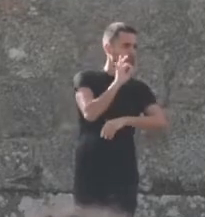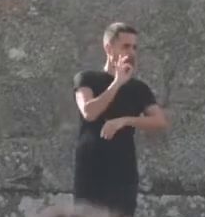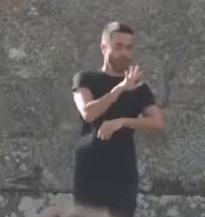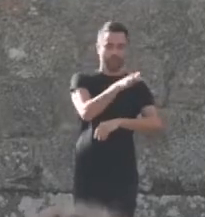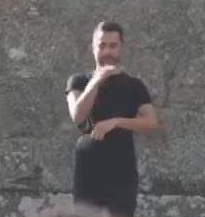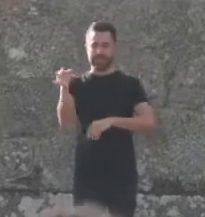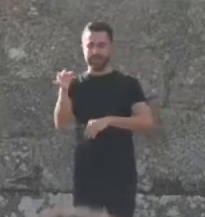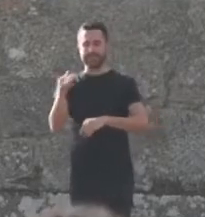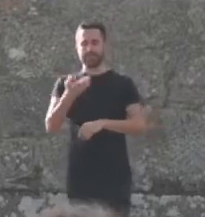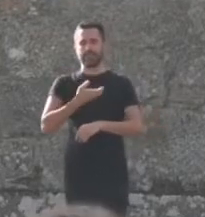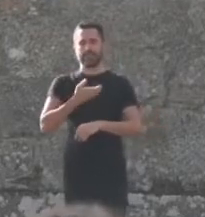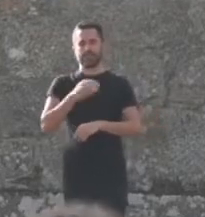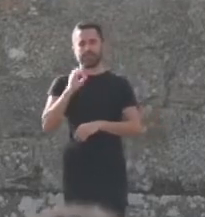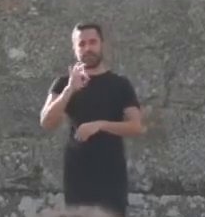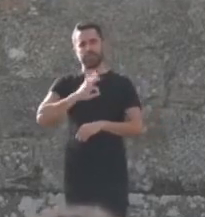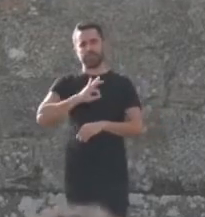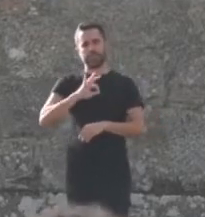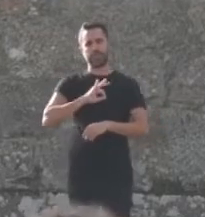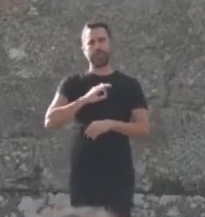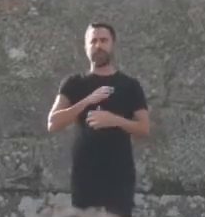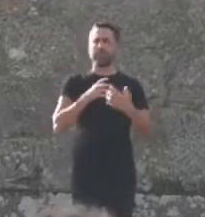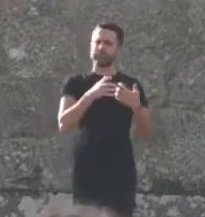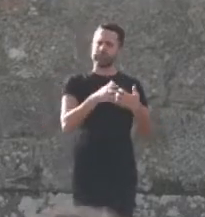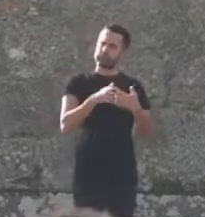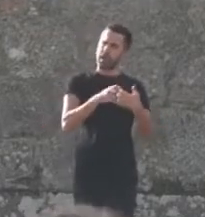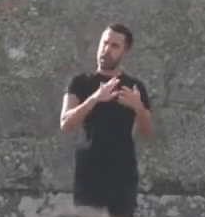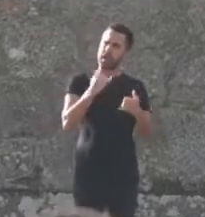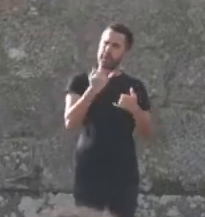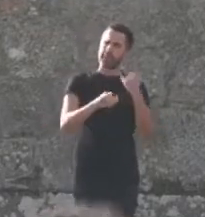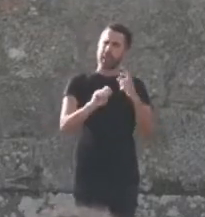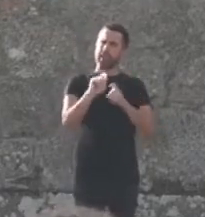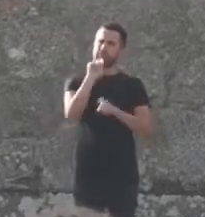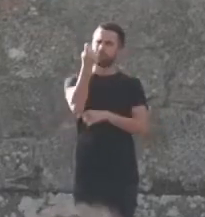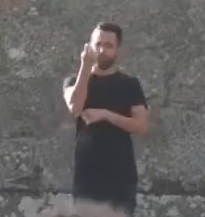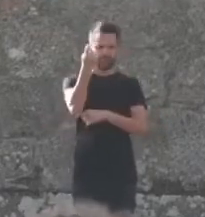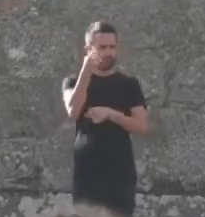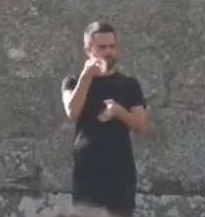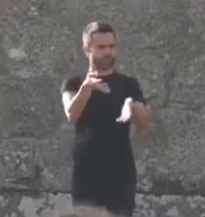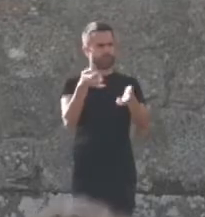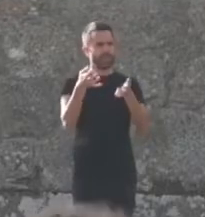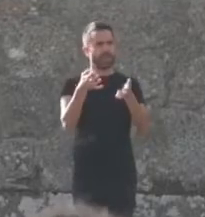gañaron fronte ás resistencias que hubo ao principio. Eses dous ámbitos son os